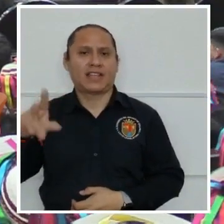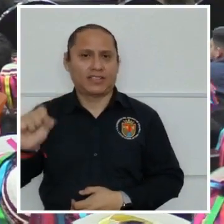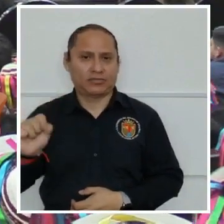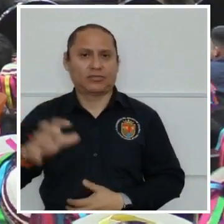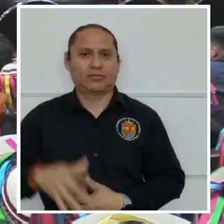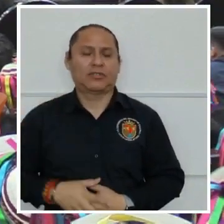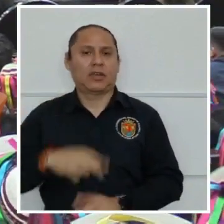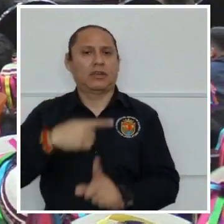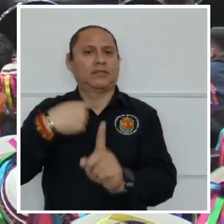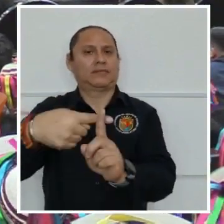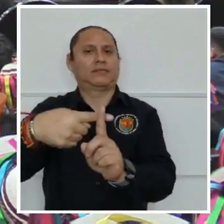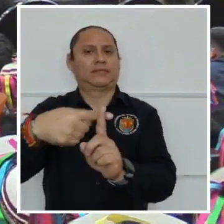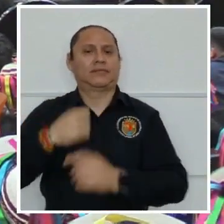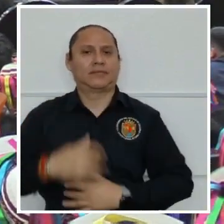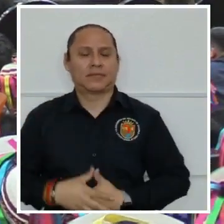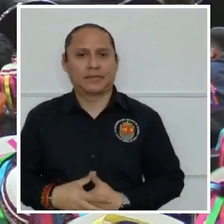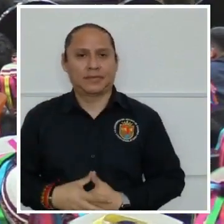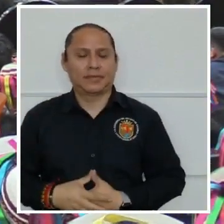Pastrana?